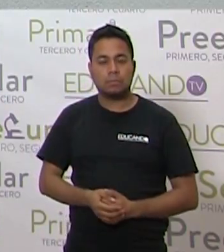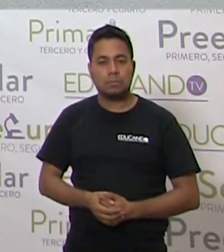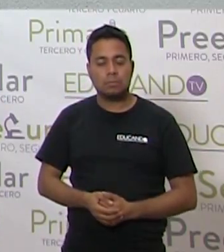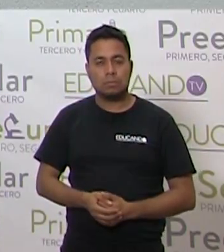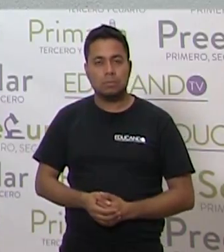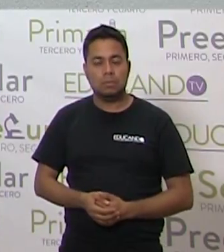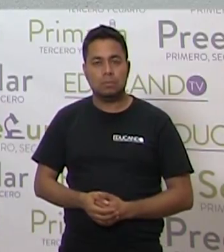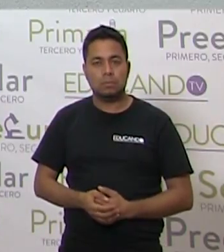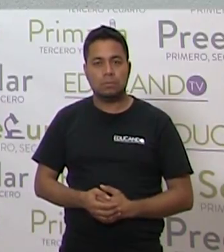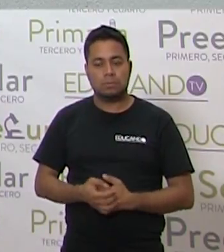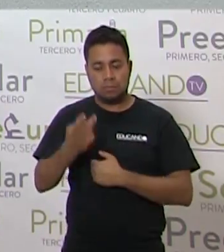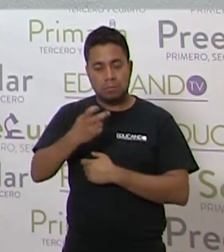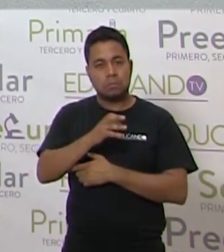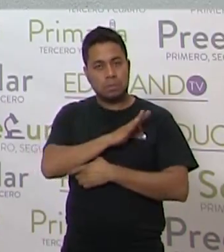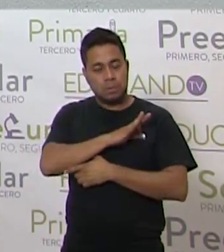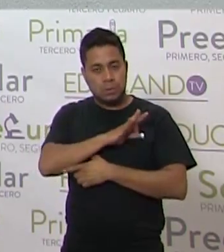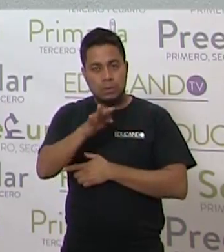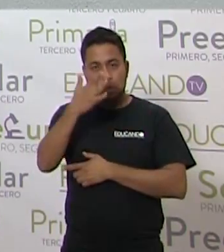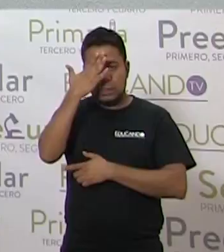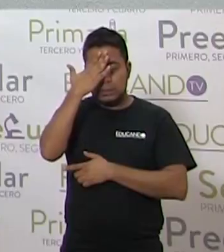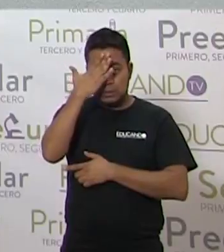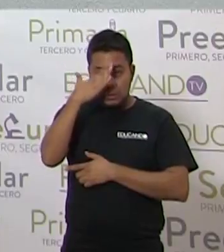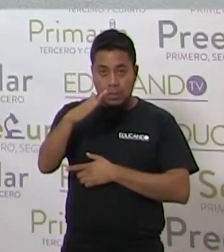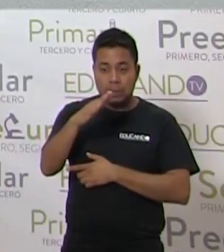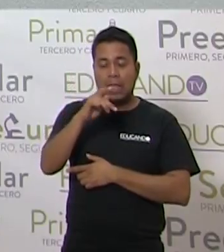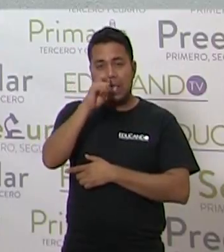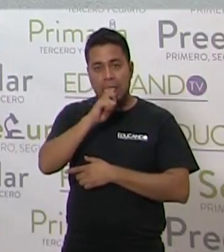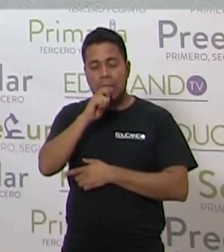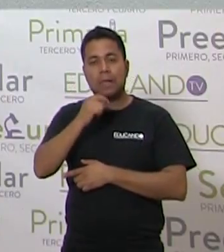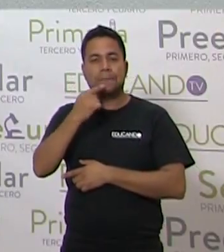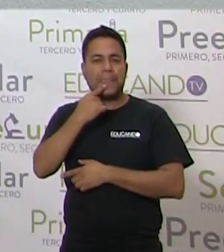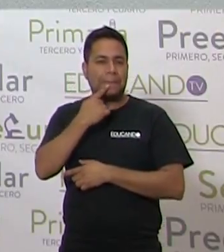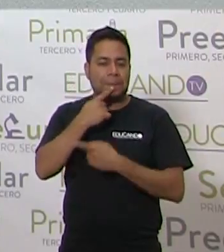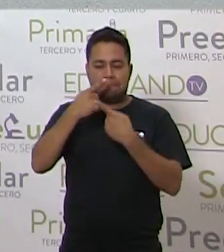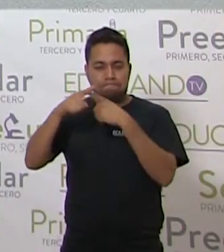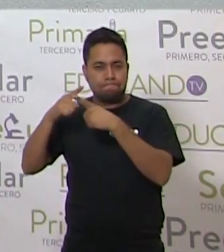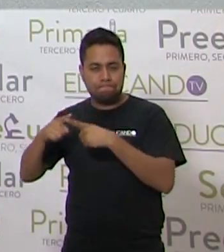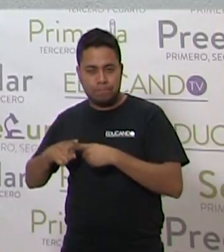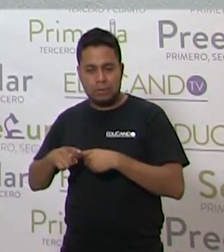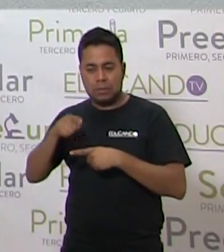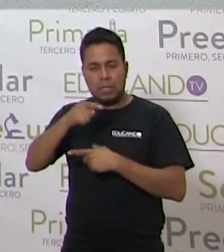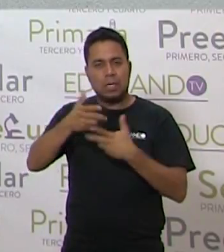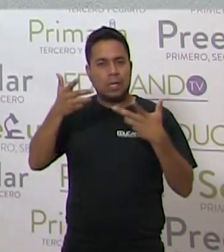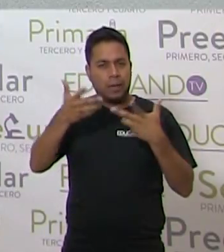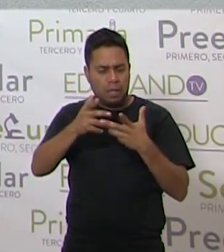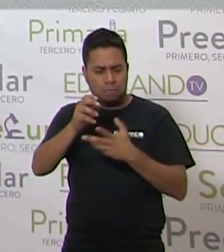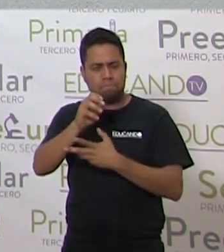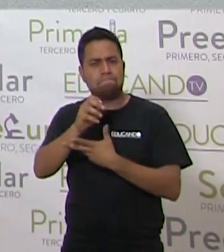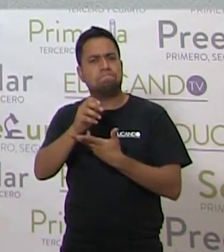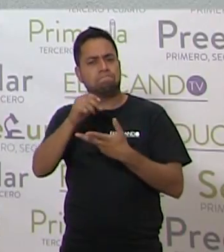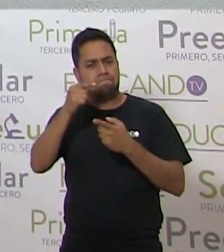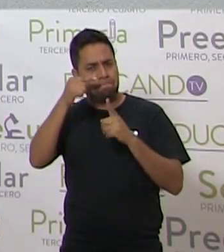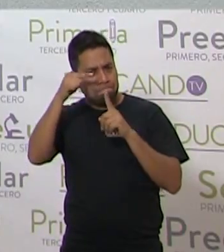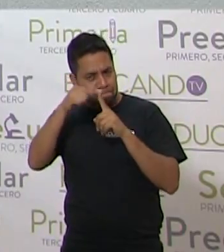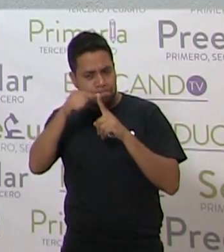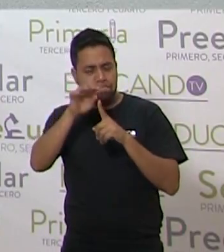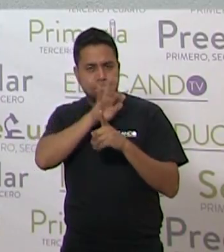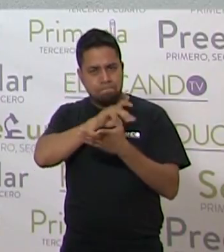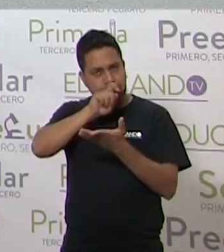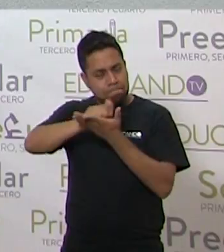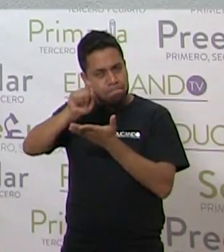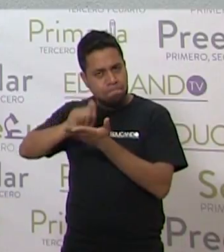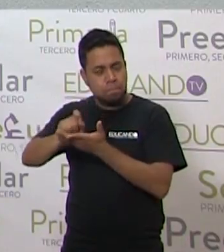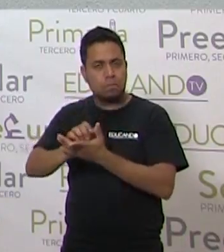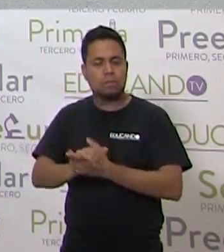ese con eso podemos también saber cuántas de cada sabor vamos a desarrollar el algorismo entonces que es una